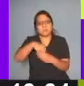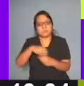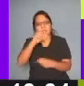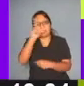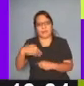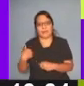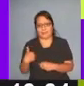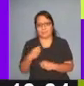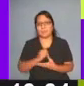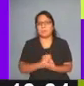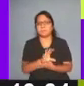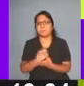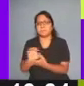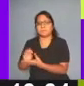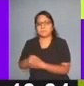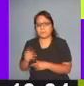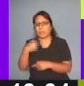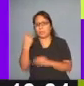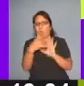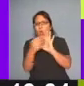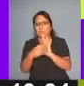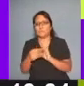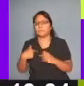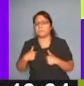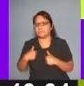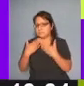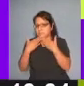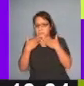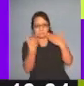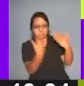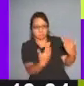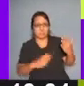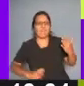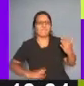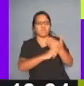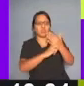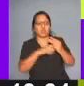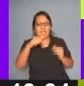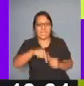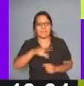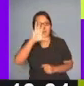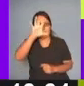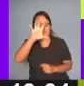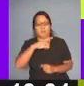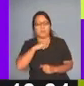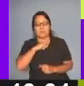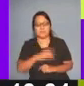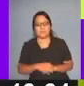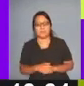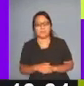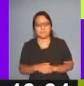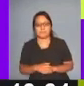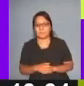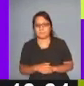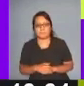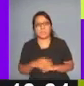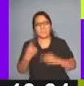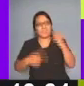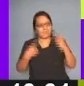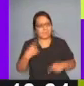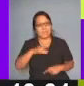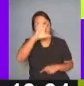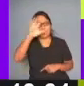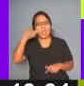agradezco muchísimo a los funcionarios de estas provincias y hoy realmente los